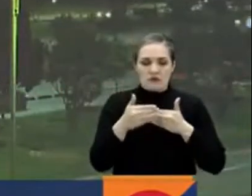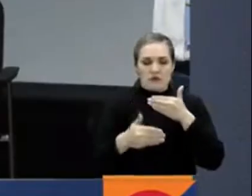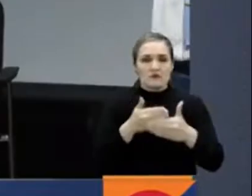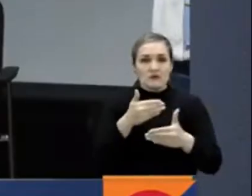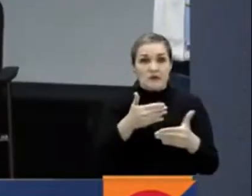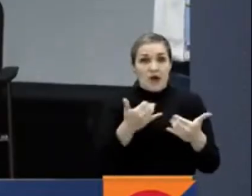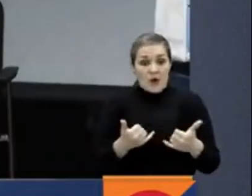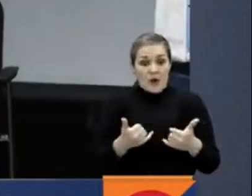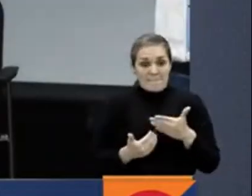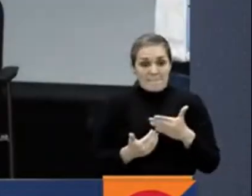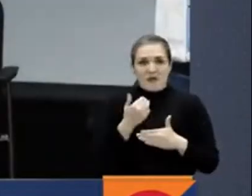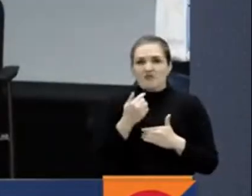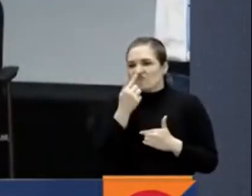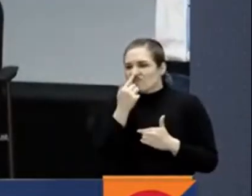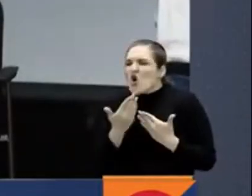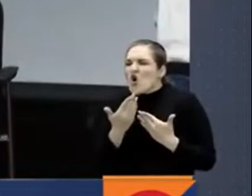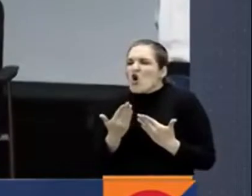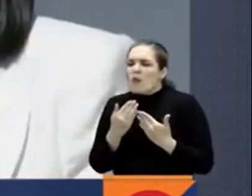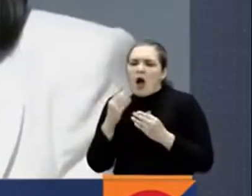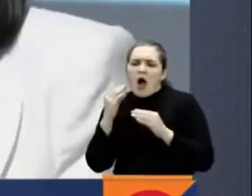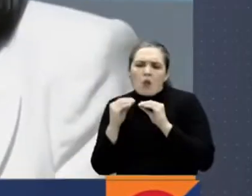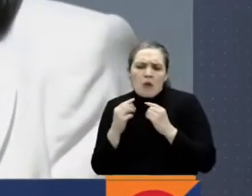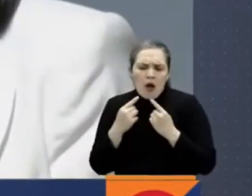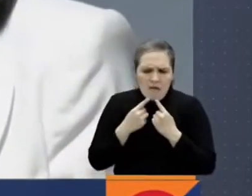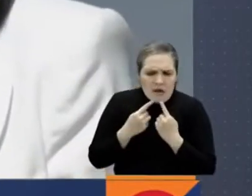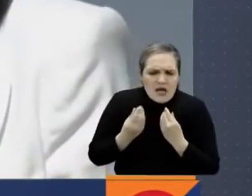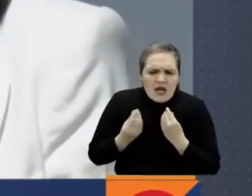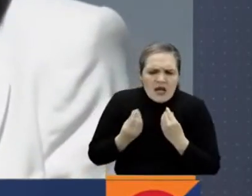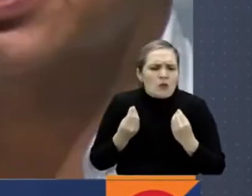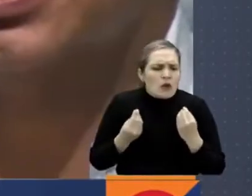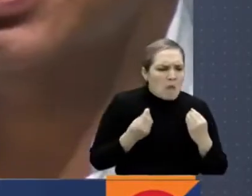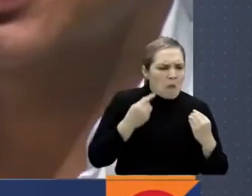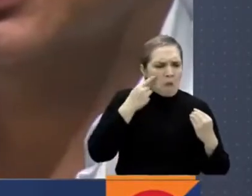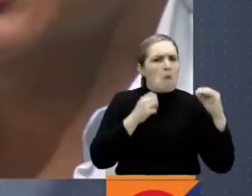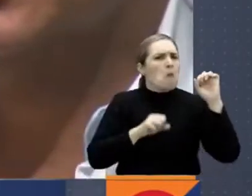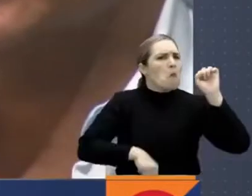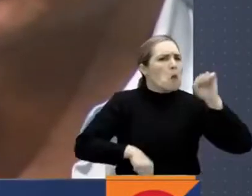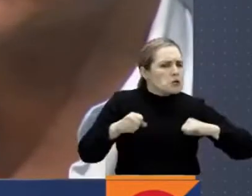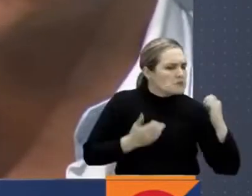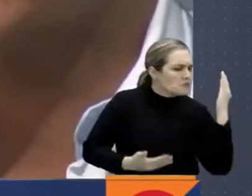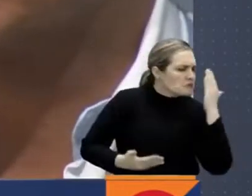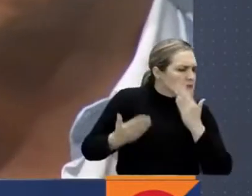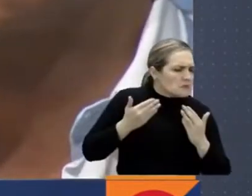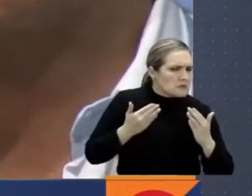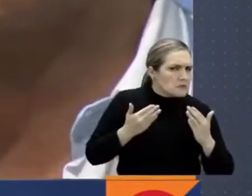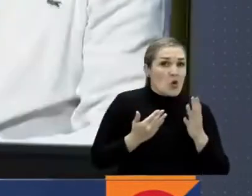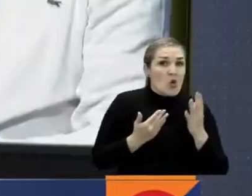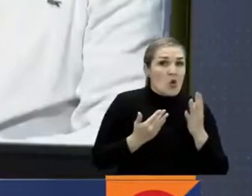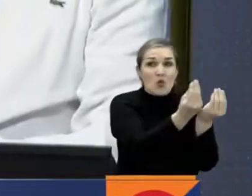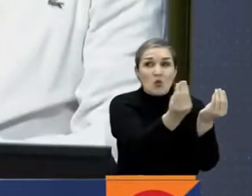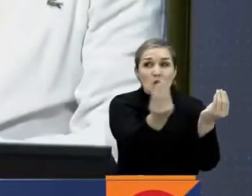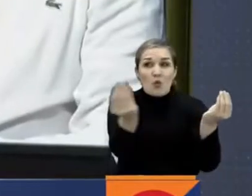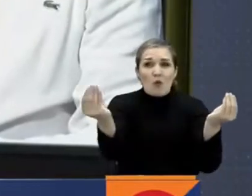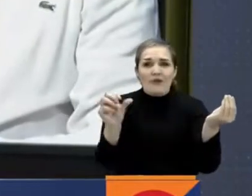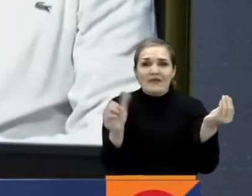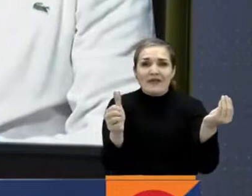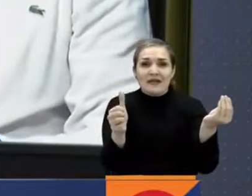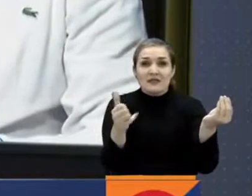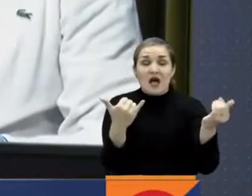de la etapa exploratoria que tienen en este momento con más de 10 grupos armados. Dijo que se deben comprometer con 0